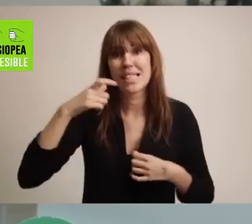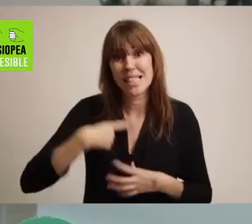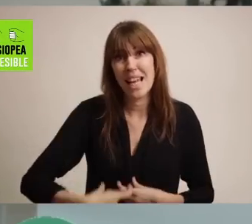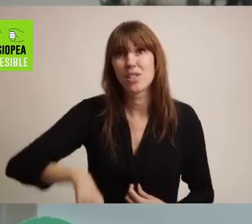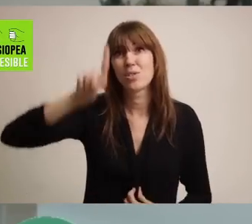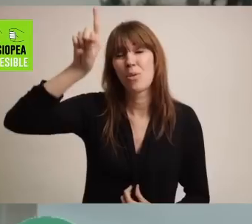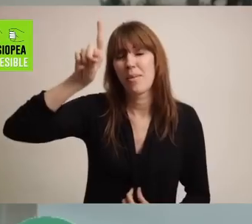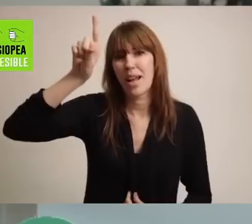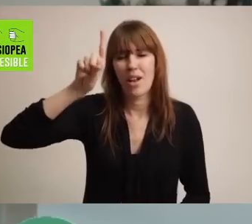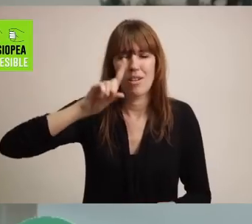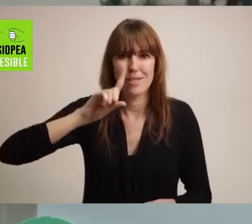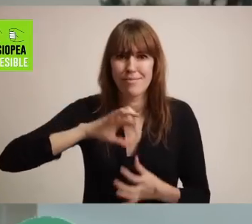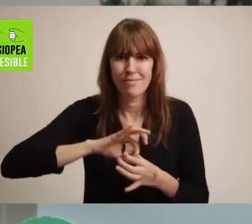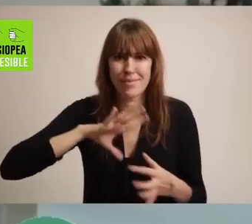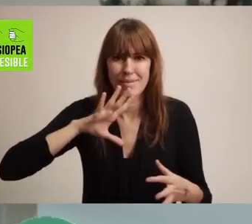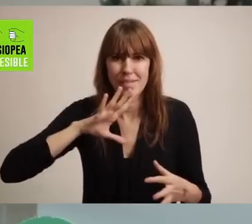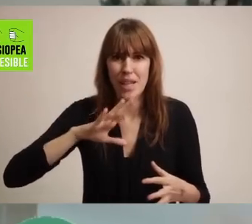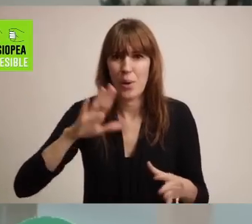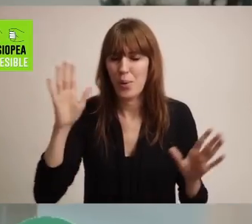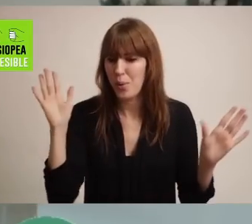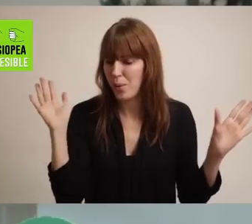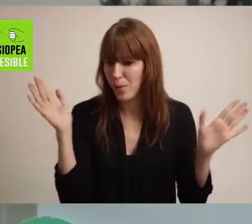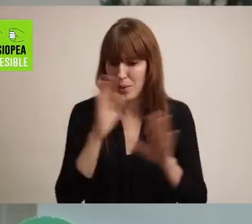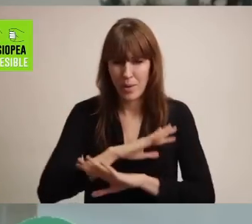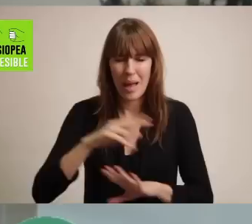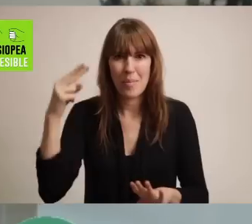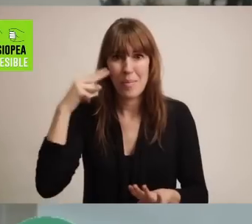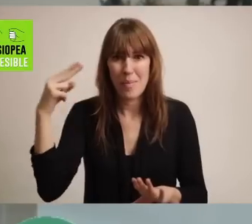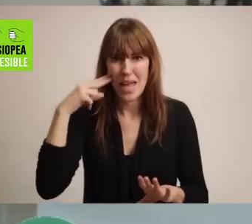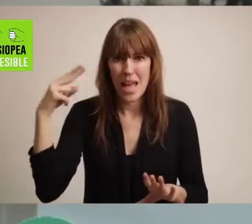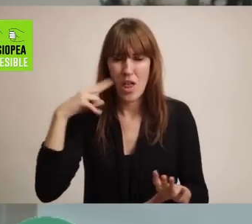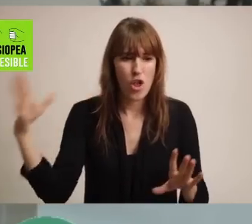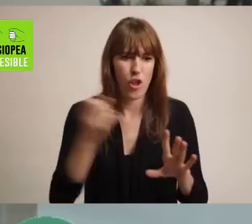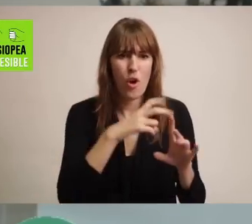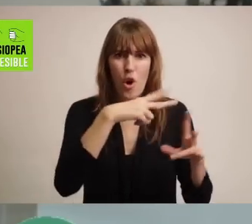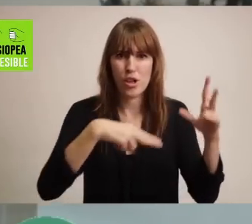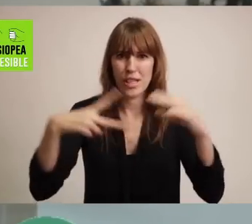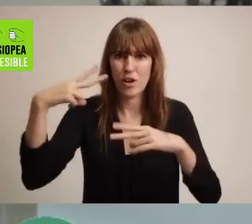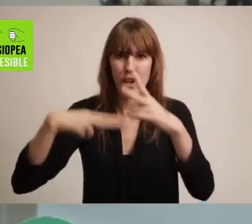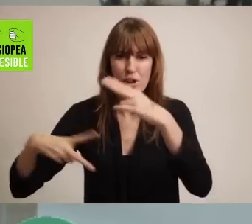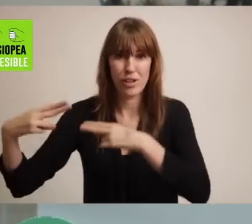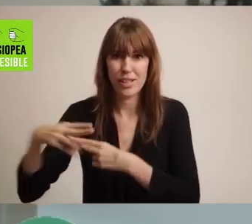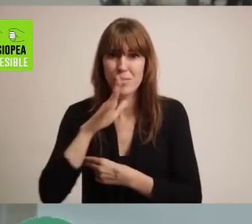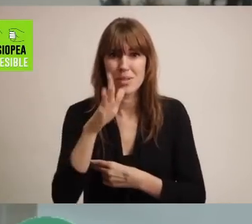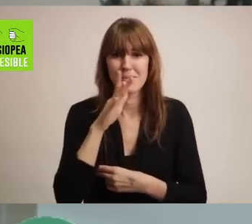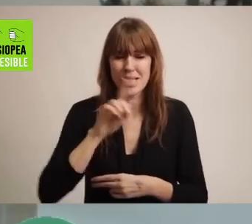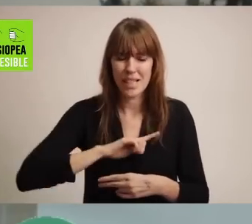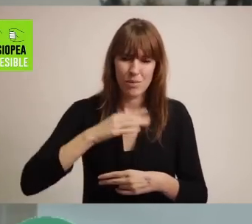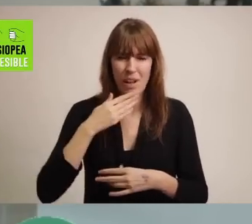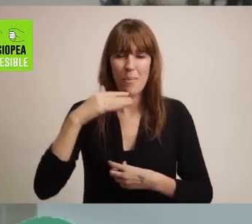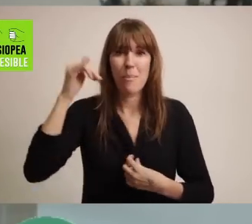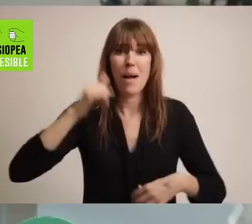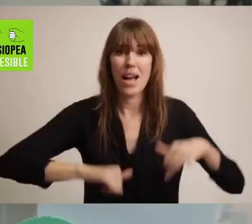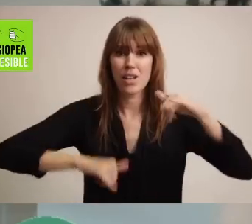ser superior, que me dio miedo y empecé a cortar todo aquello. Porque me sentí una marioneta